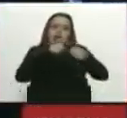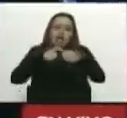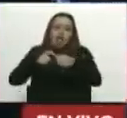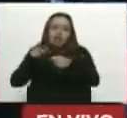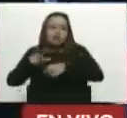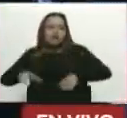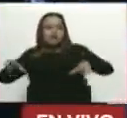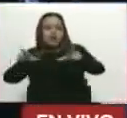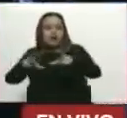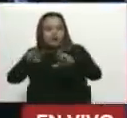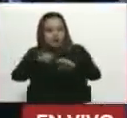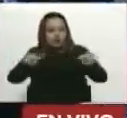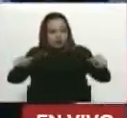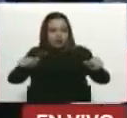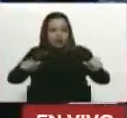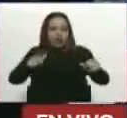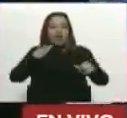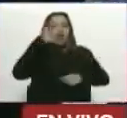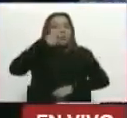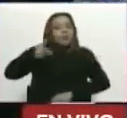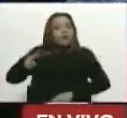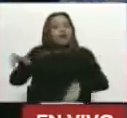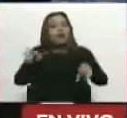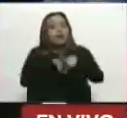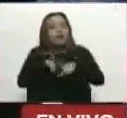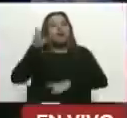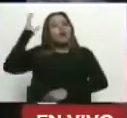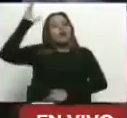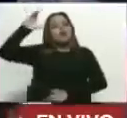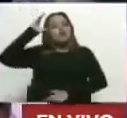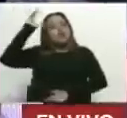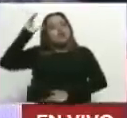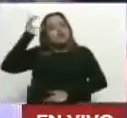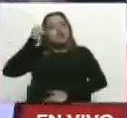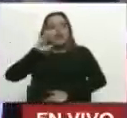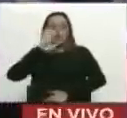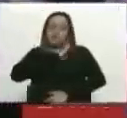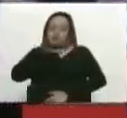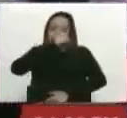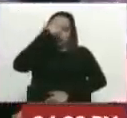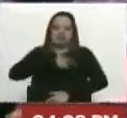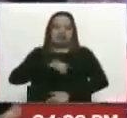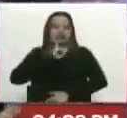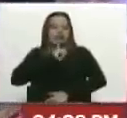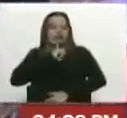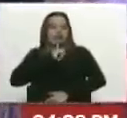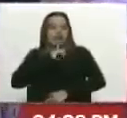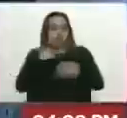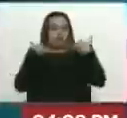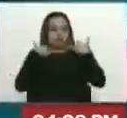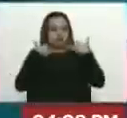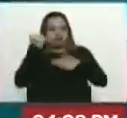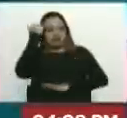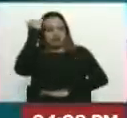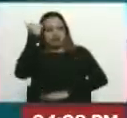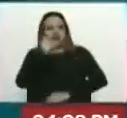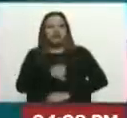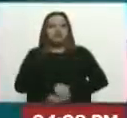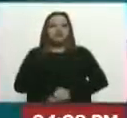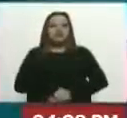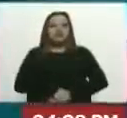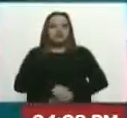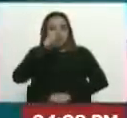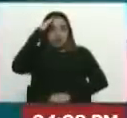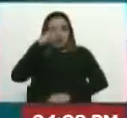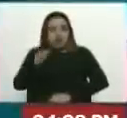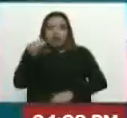territorio. El pueblo se constituye en pueblo cuando asume conciencia de clase en sí y para sí. Y los militares son